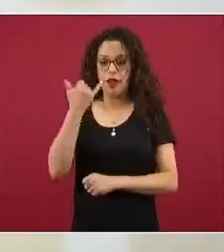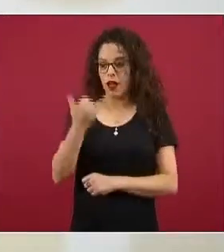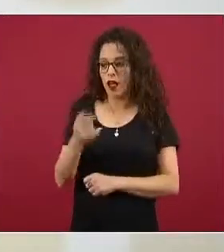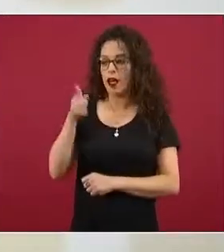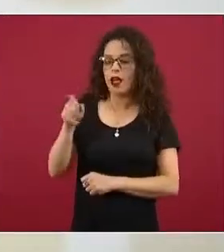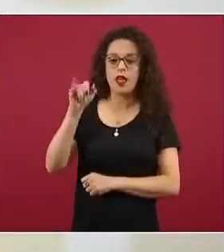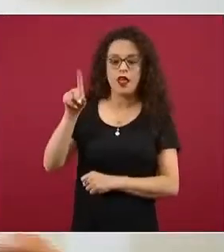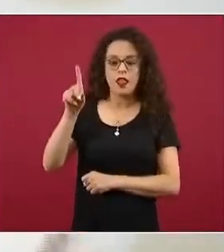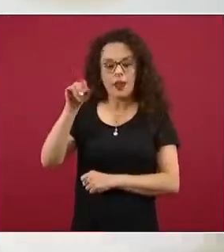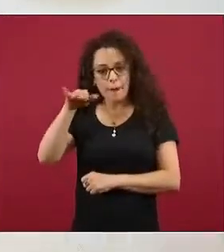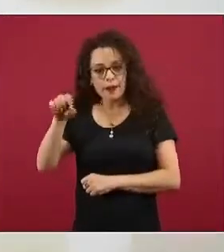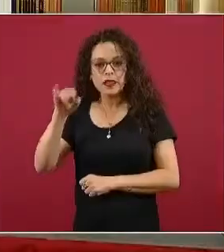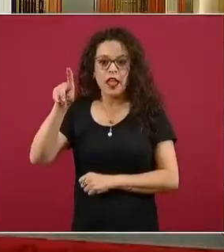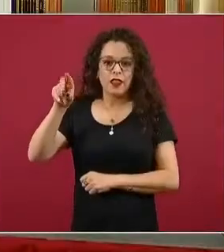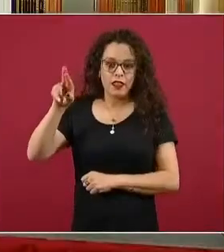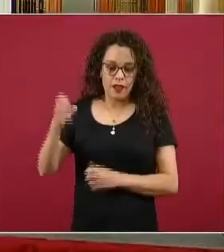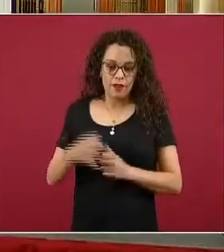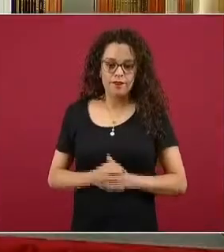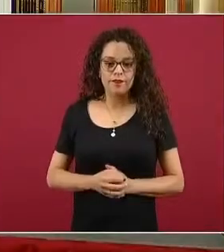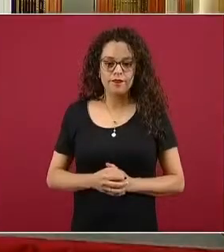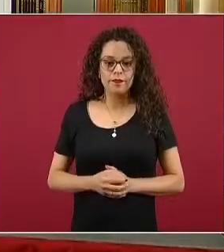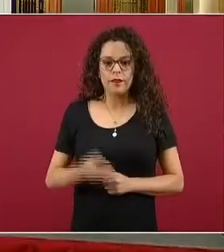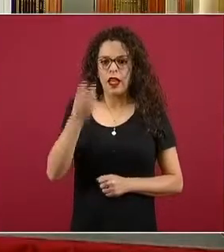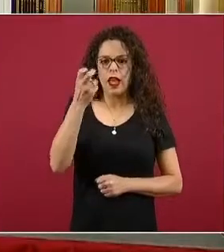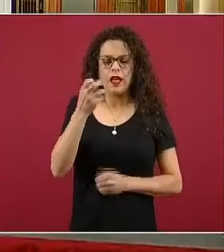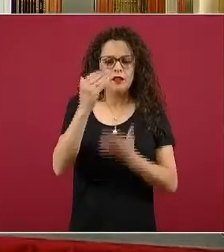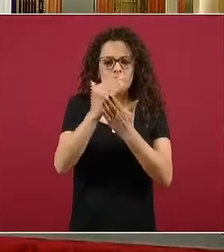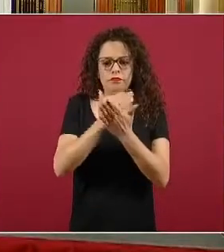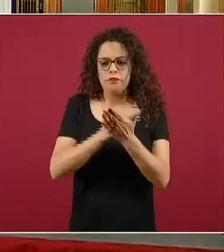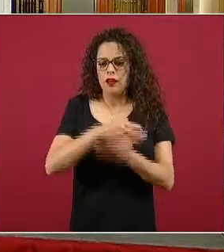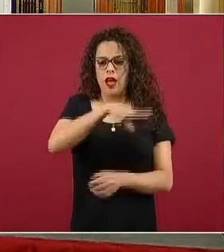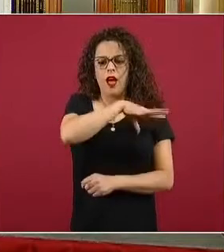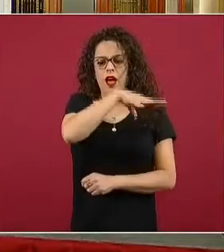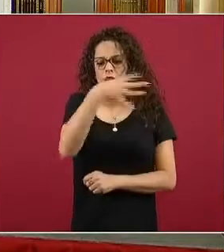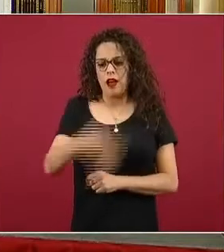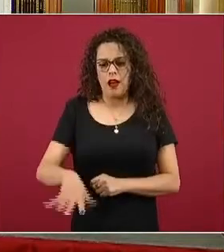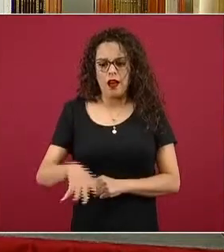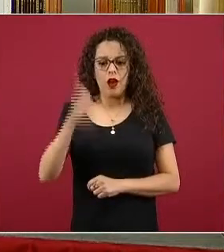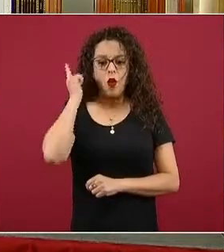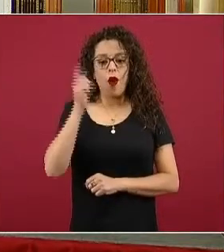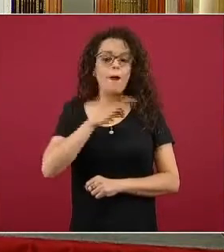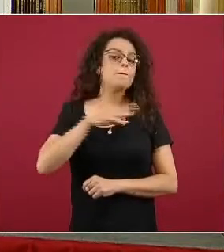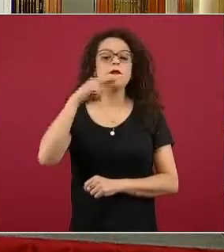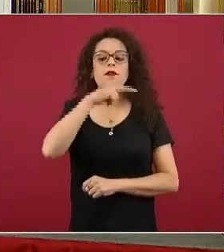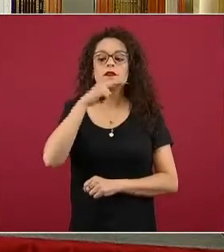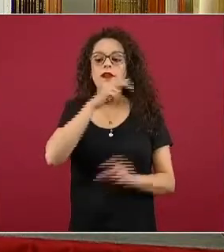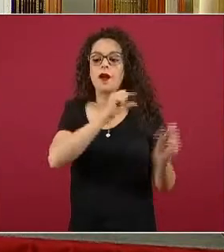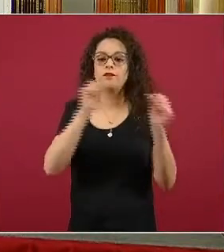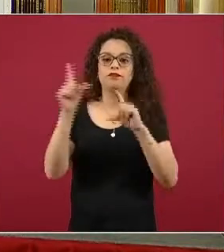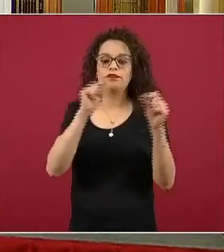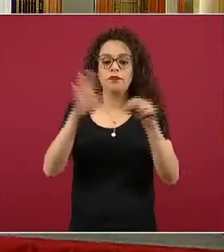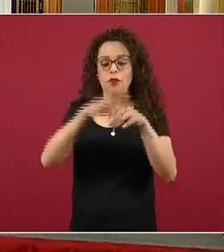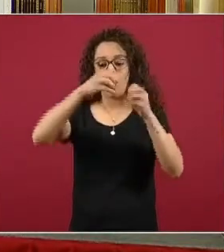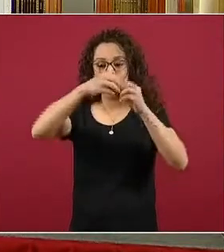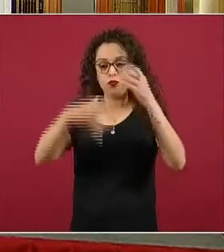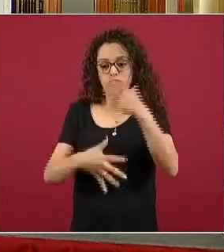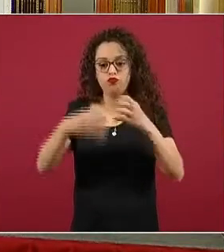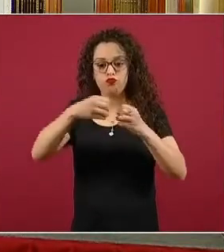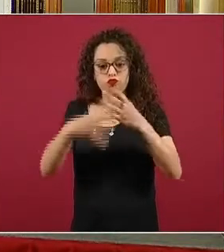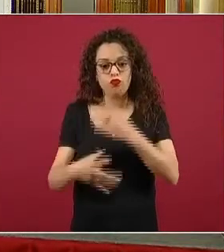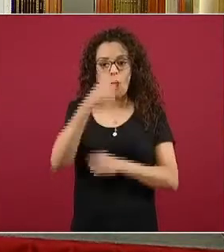hospitalaria. Estas son las medidas generales, podemos pasar muy rápido porque se despliega cada una de ellas.